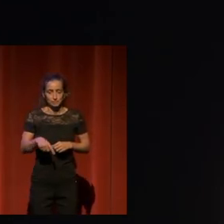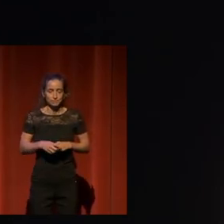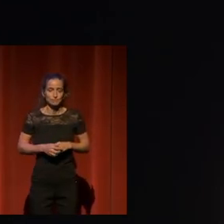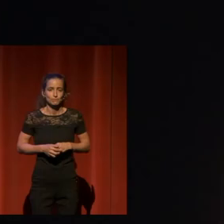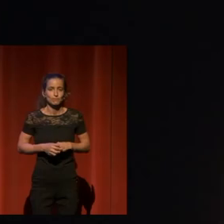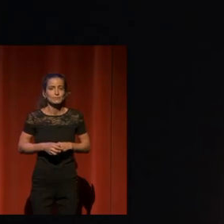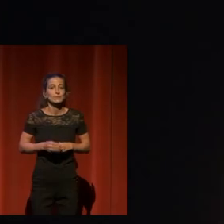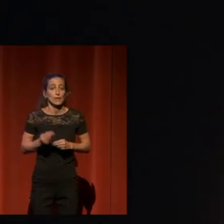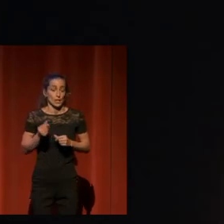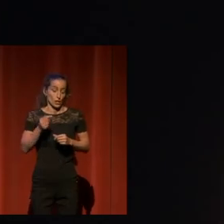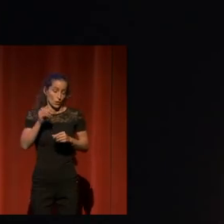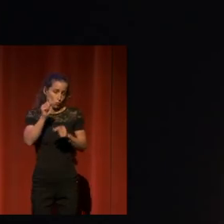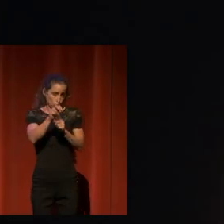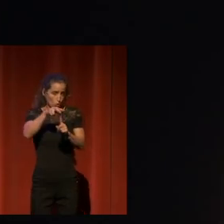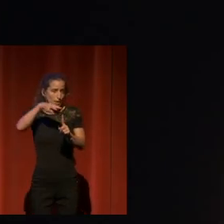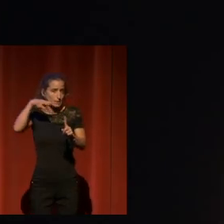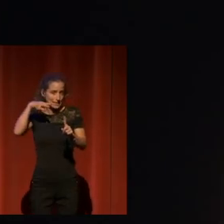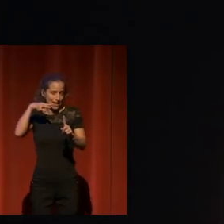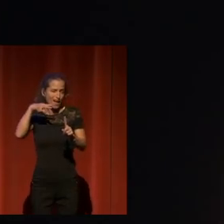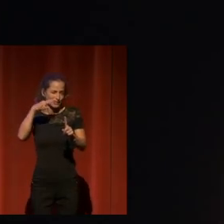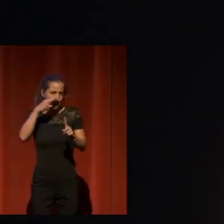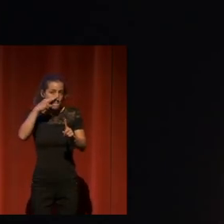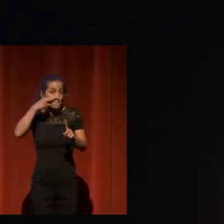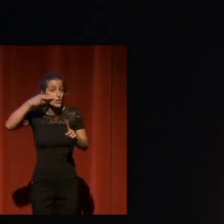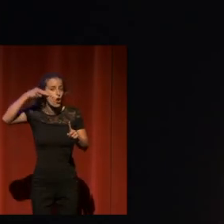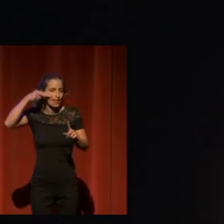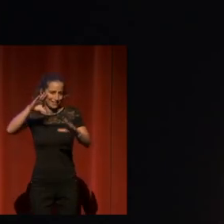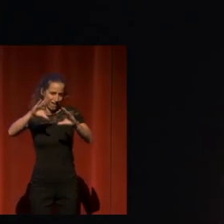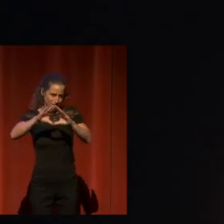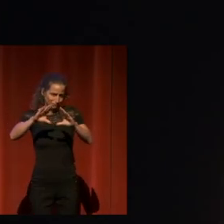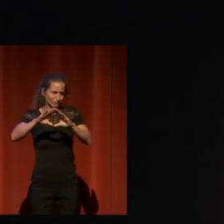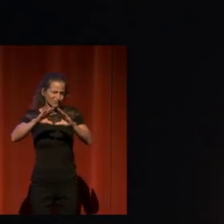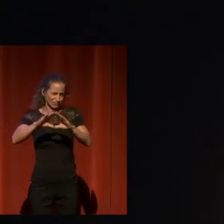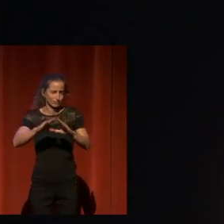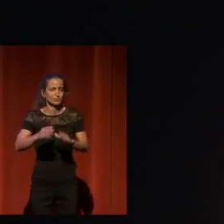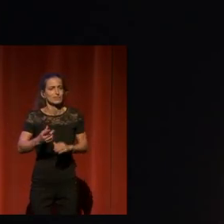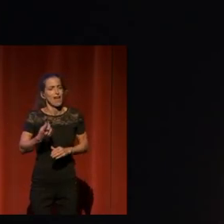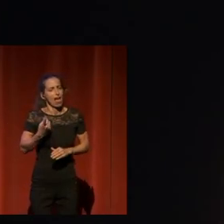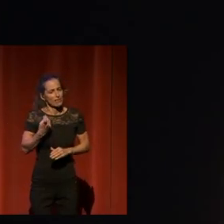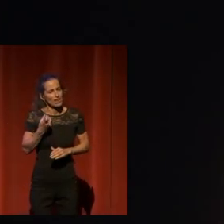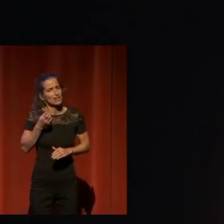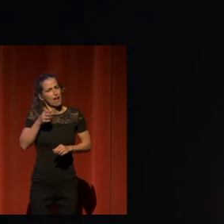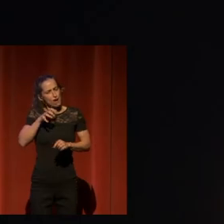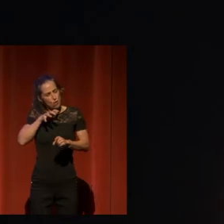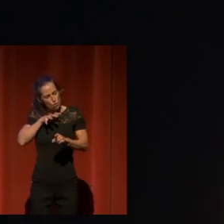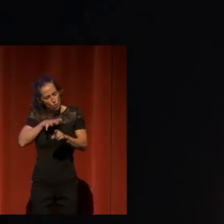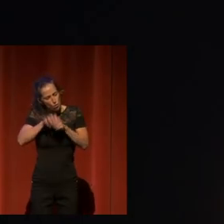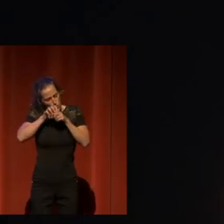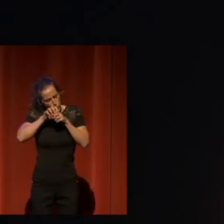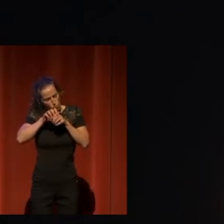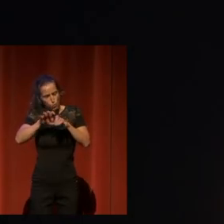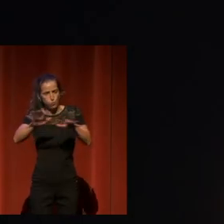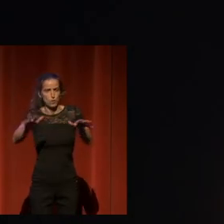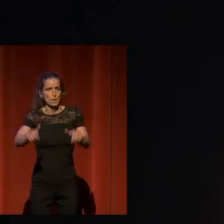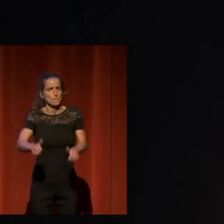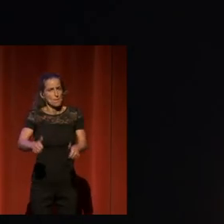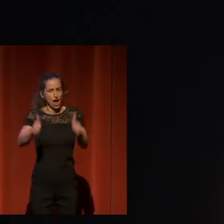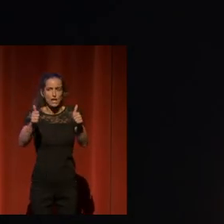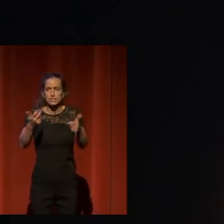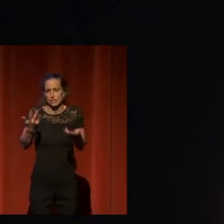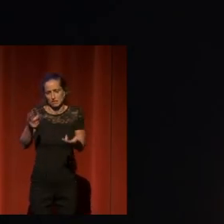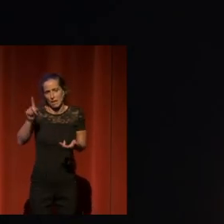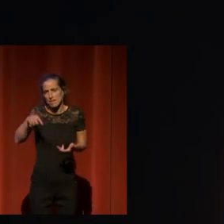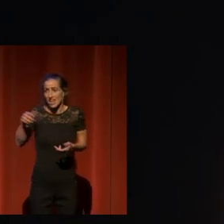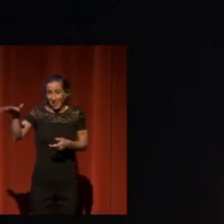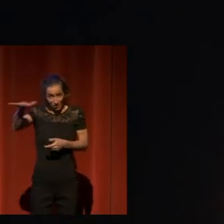violeta muy importante que hay que focalizar y que hay que difundir y reconocer en estos entornos,